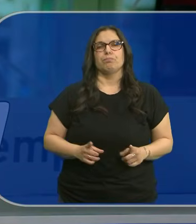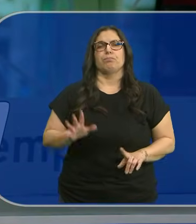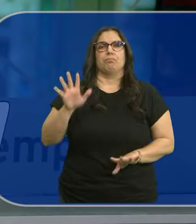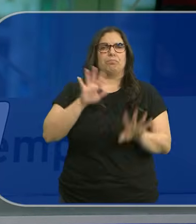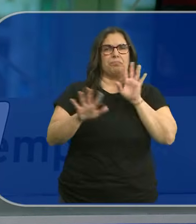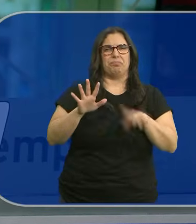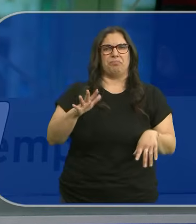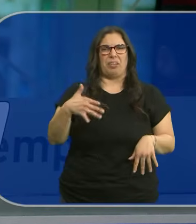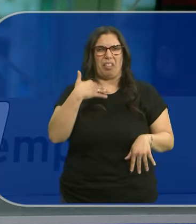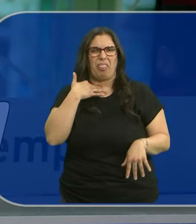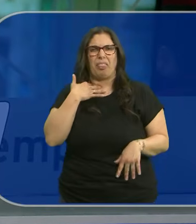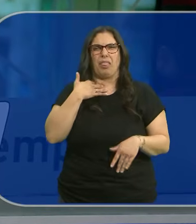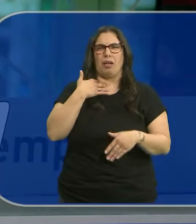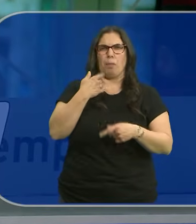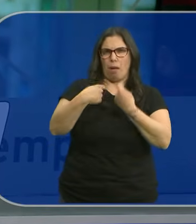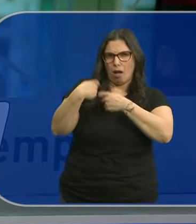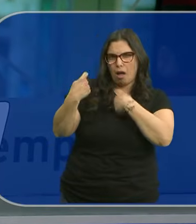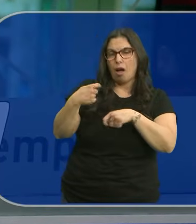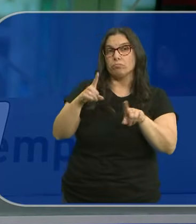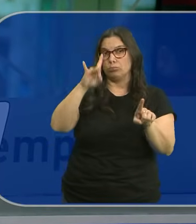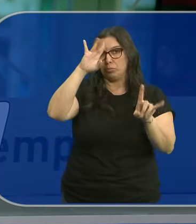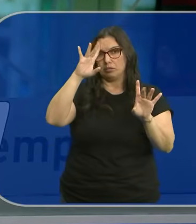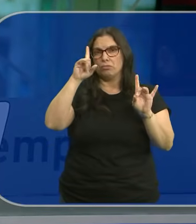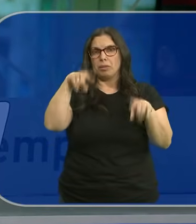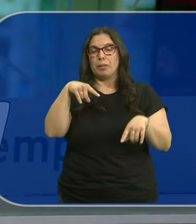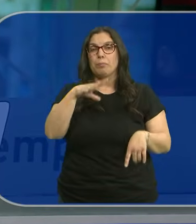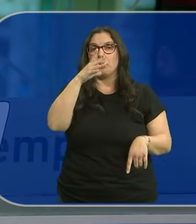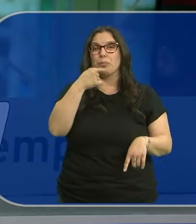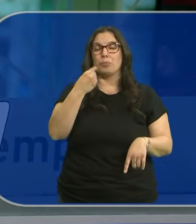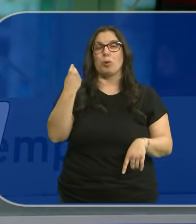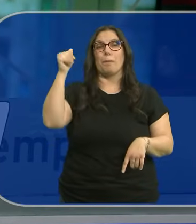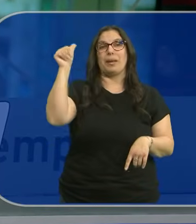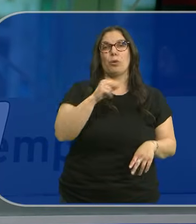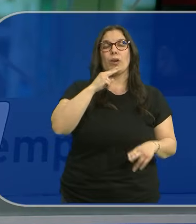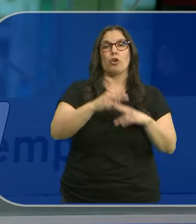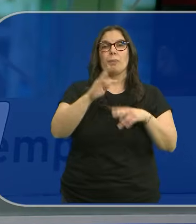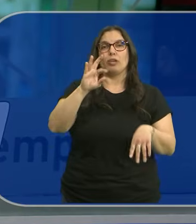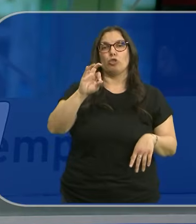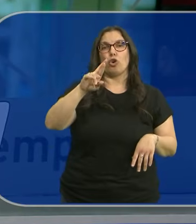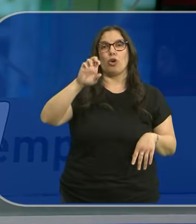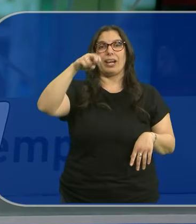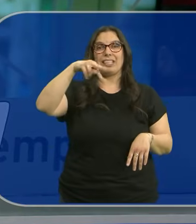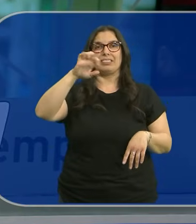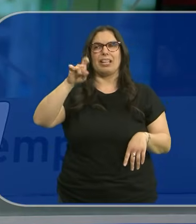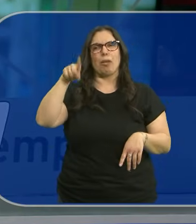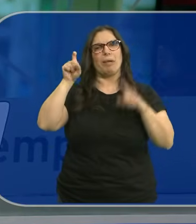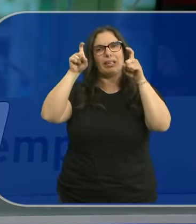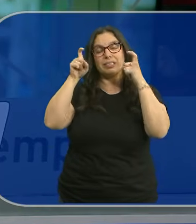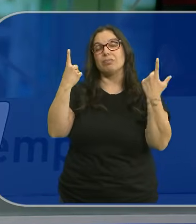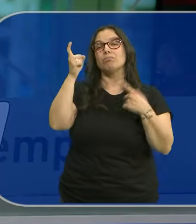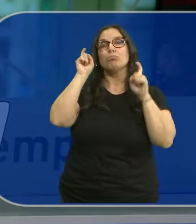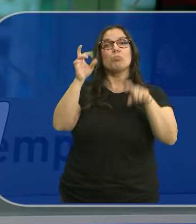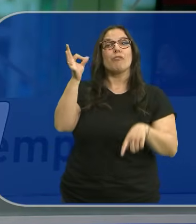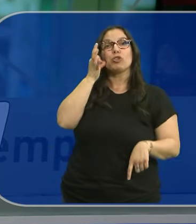Polémica, escatológica, taquillera y seguro que les sorprende si también definimos Torrente como pedagógica. Una profesora de la Universidad de